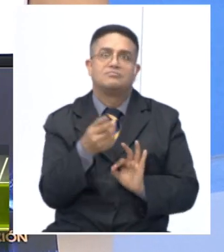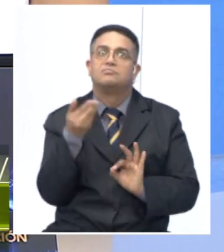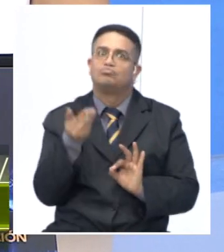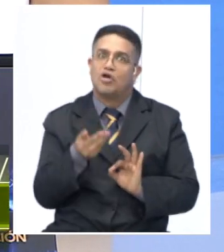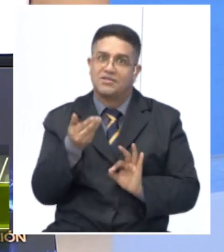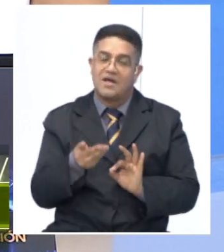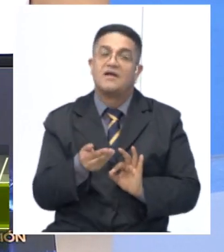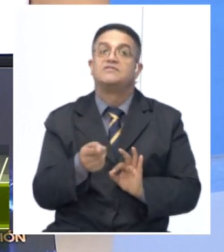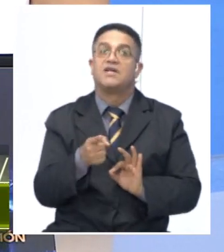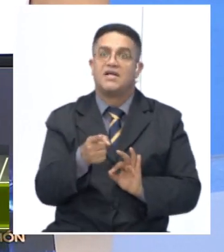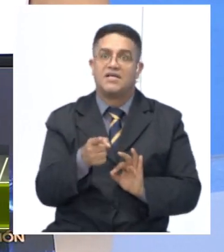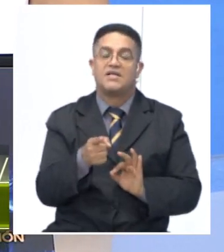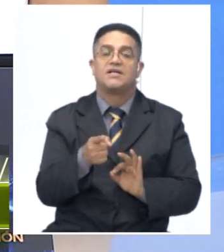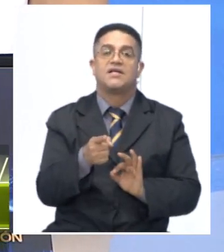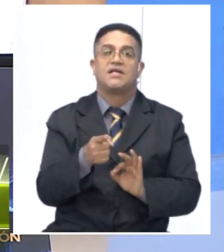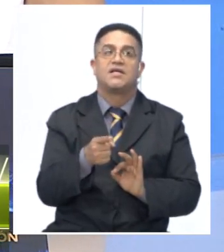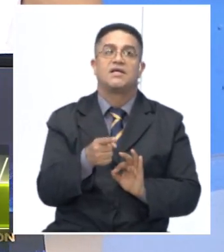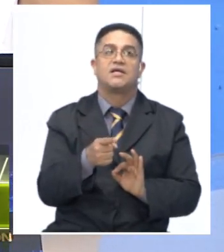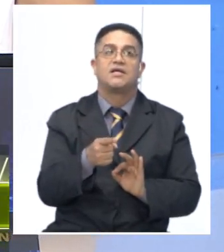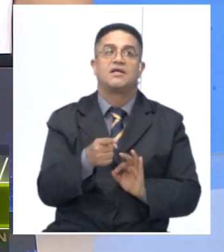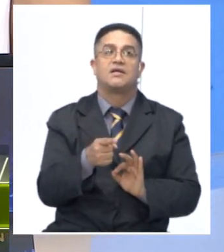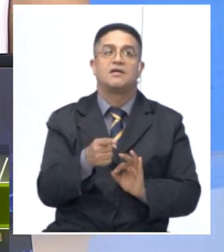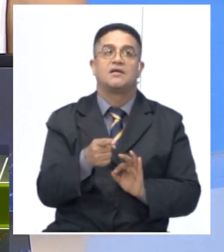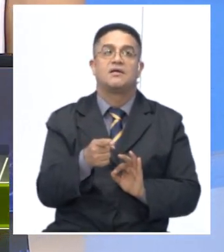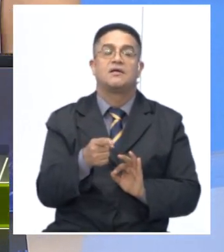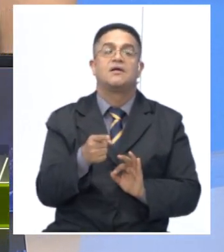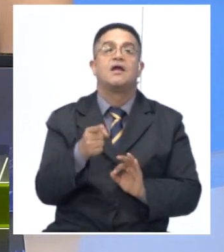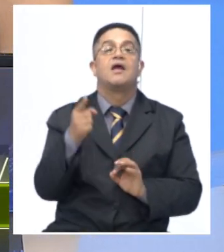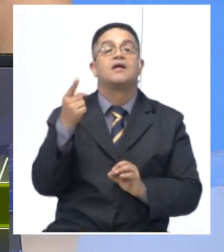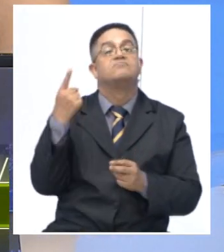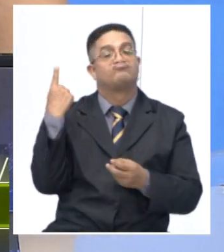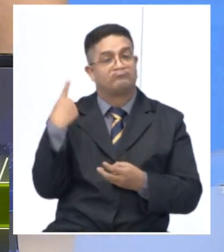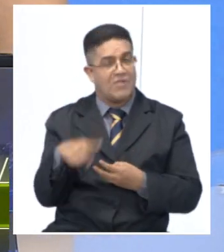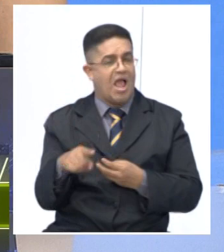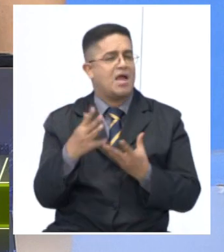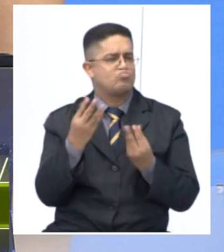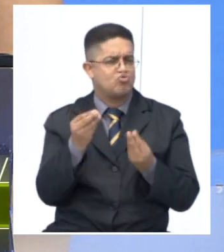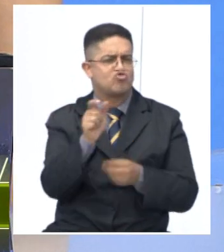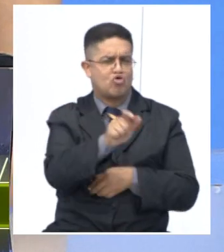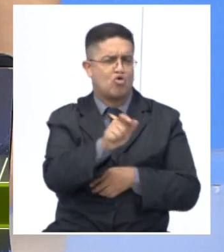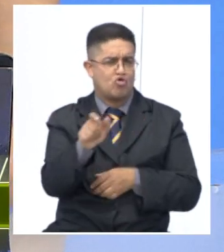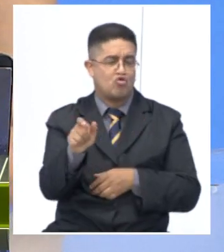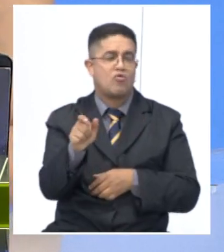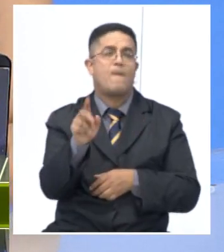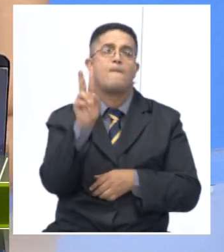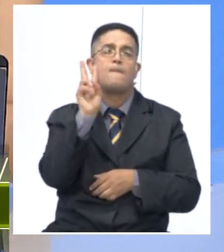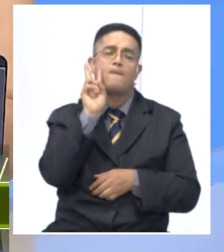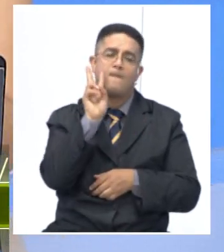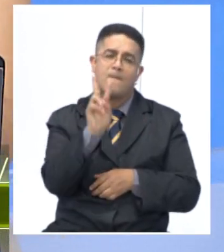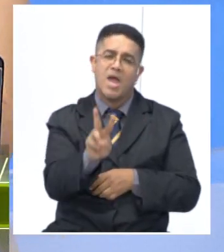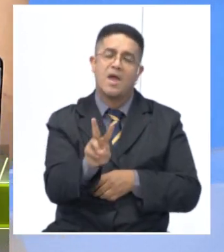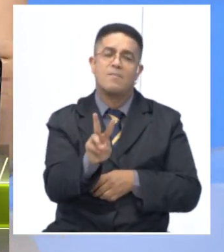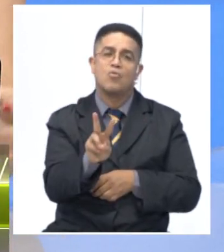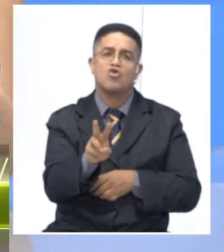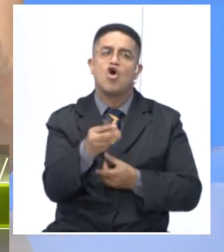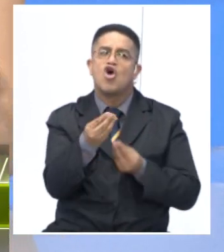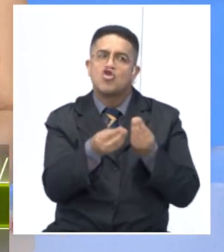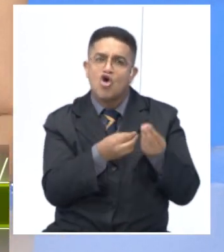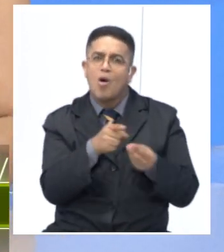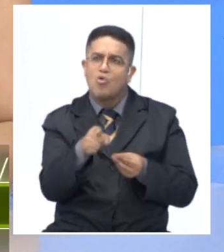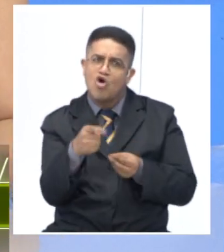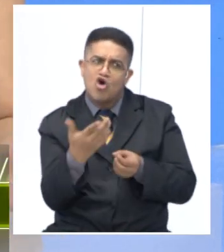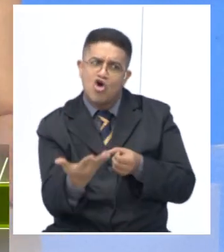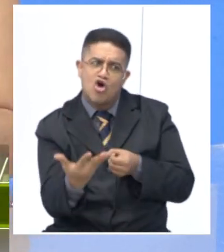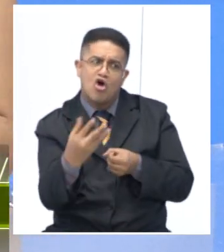menos lleva a nuestra ex compañera Daniela Bielma. Tenemos varios casos en donde vemos cómo se adaptan